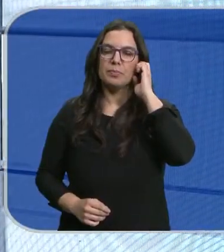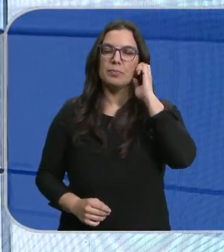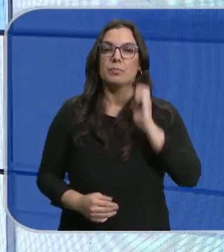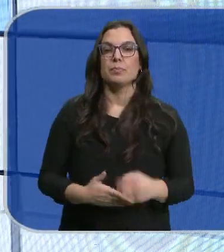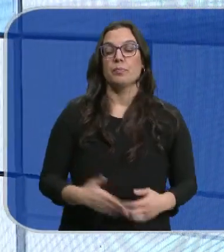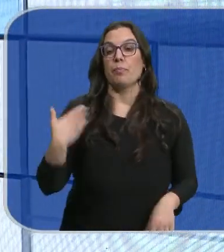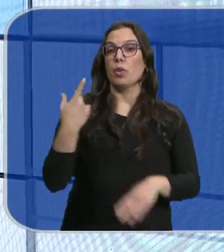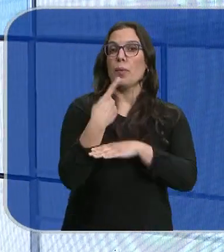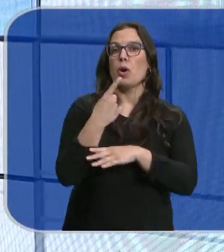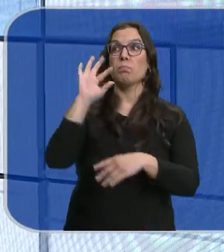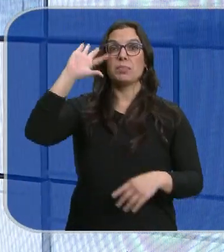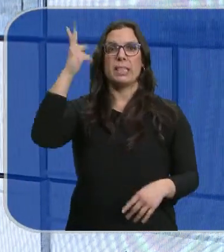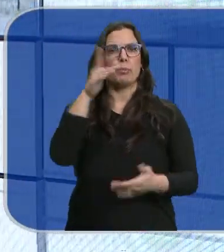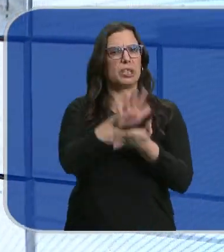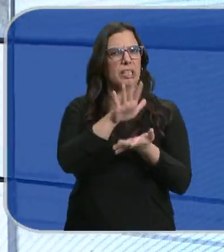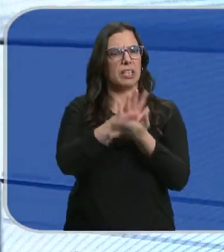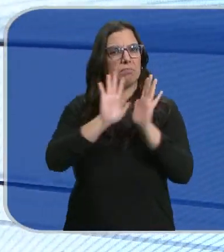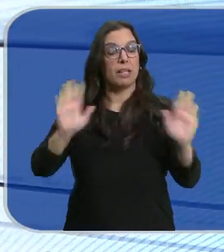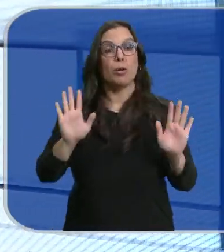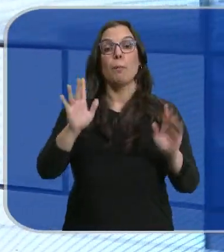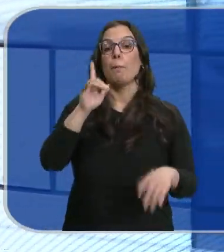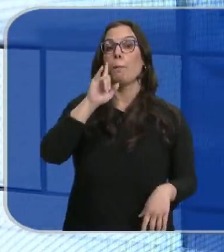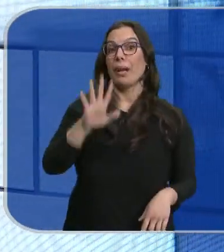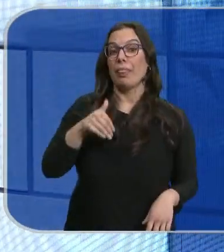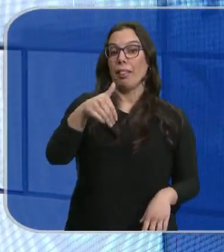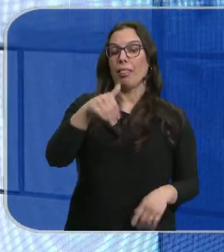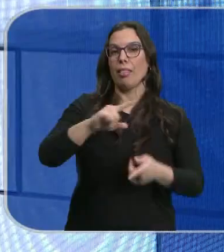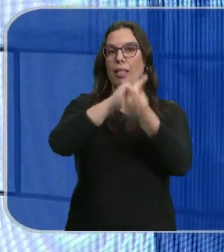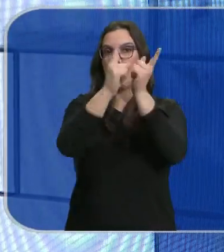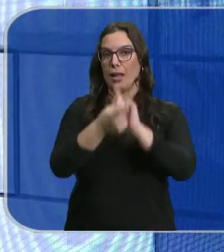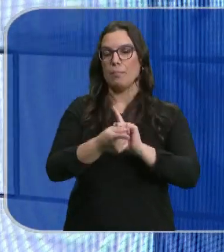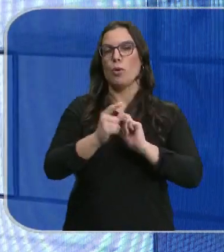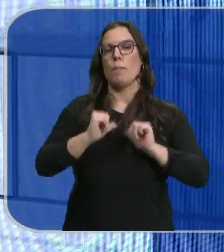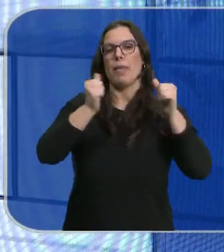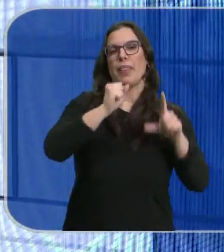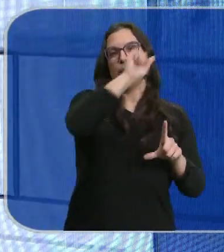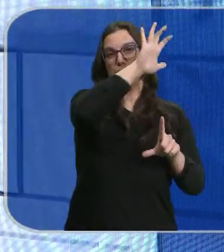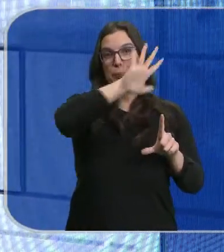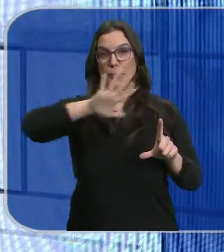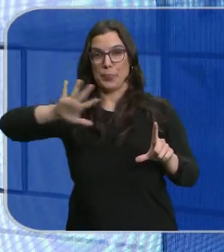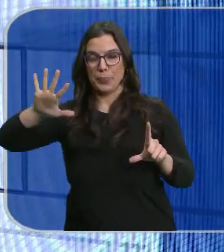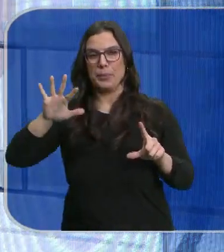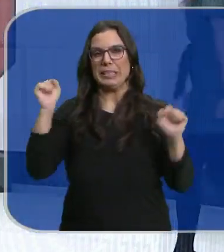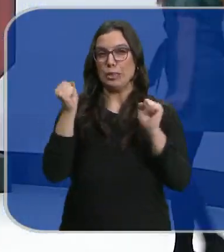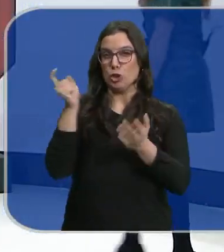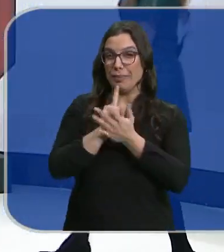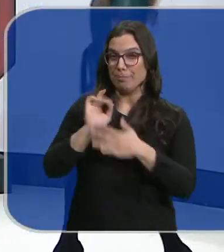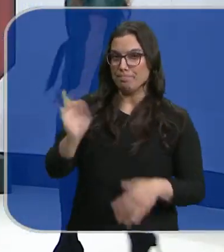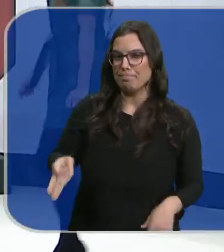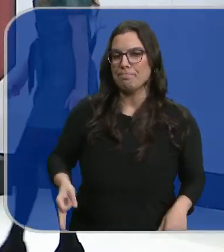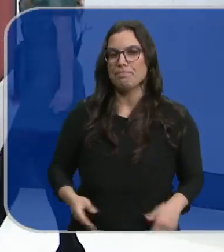Las últimas horas han sido tranquilas en lo meteorológico, pero se anuncian cambios. Se espera la llegada, Silvia, de un nuevo